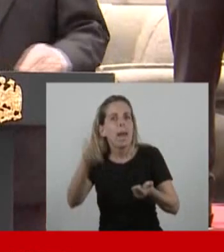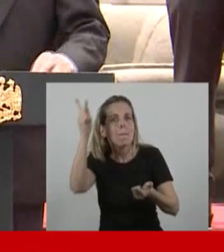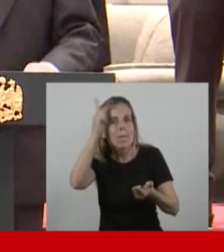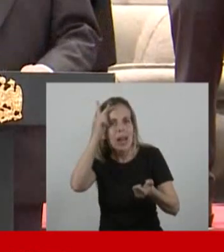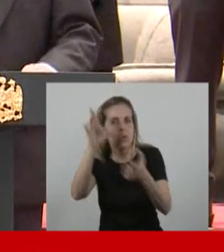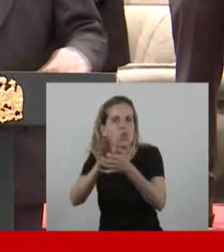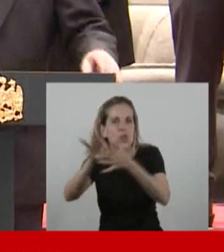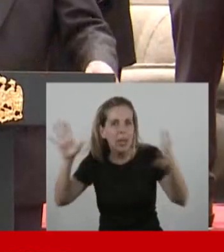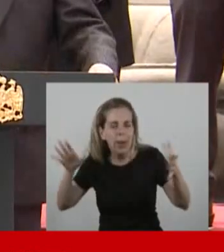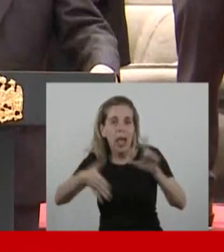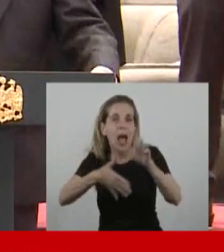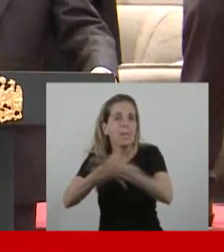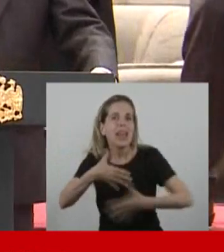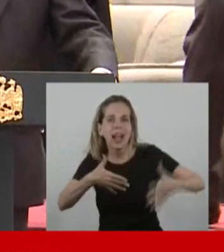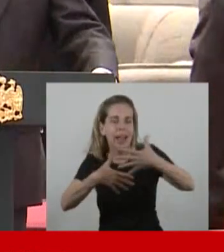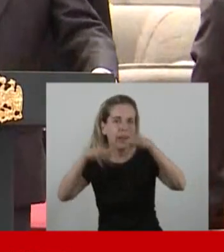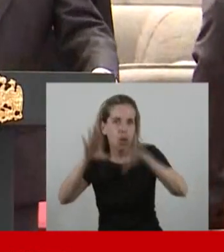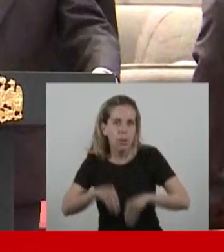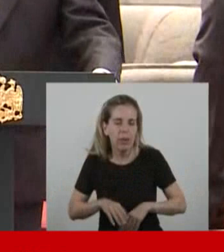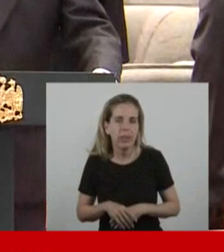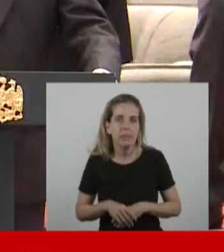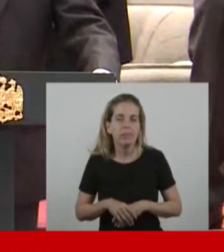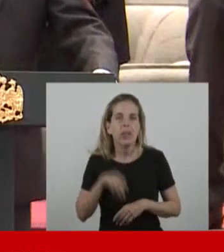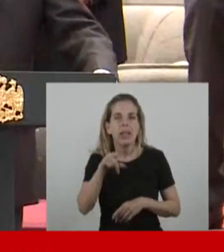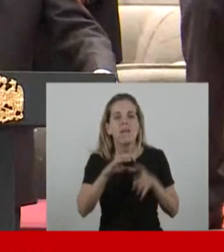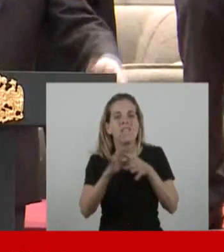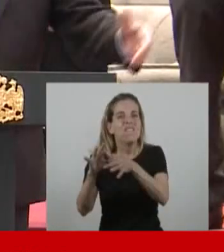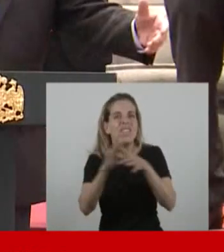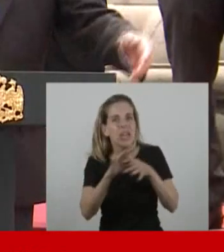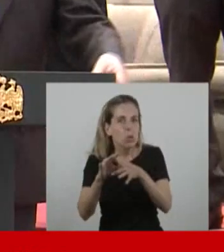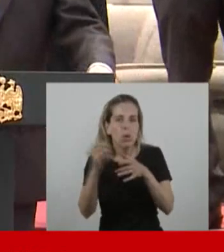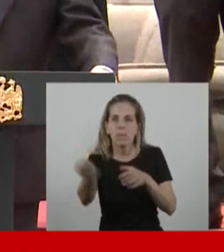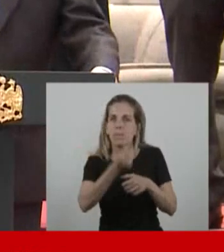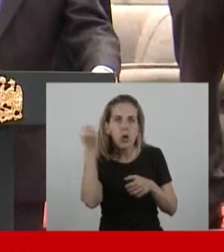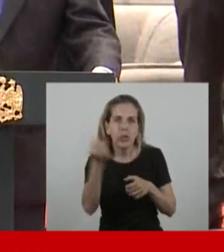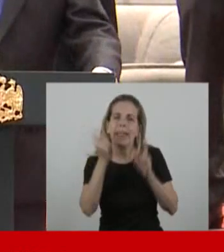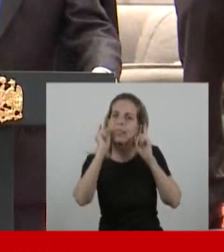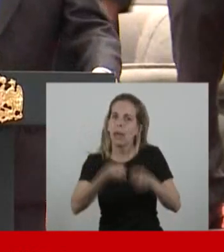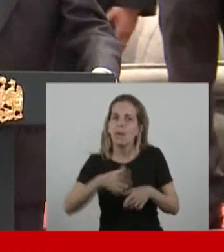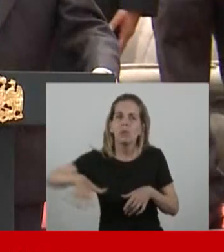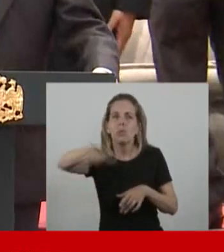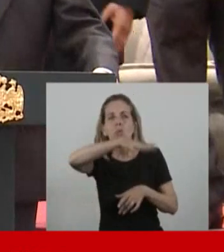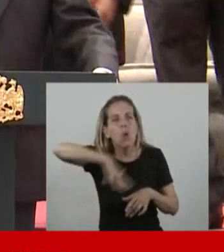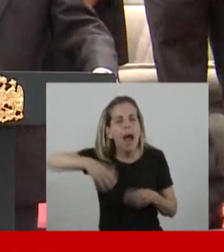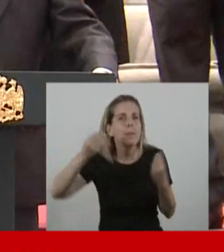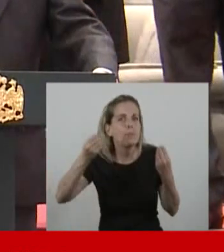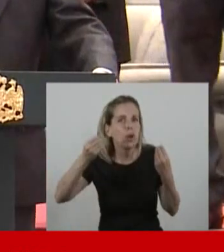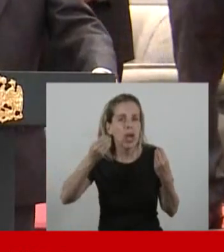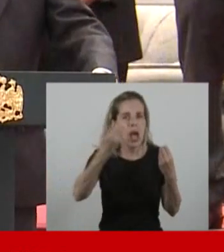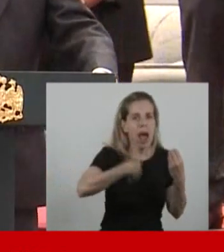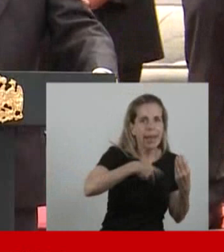toda América Latina. Pero no solamente son lazos históricos, la geografía nos une